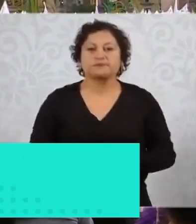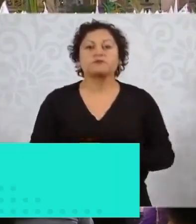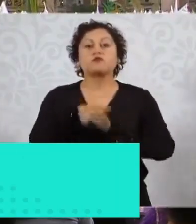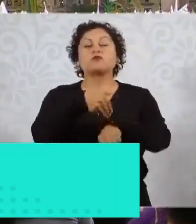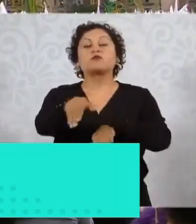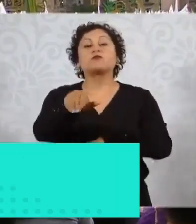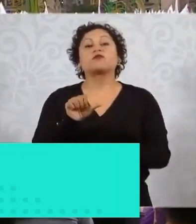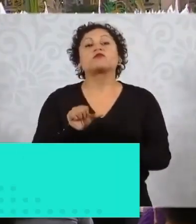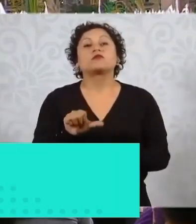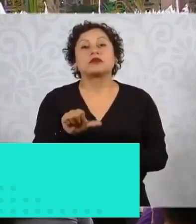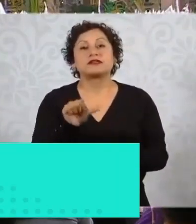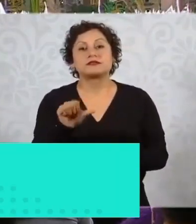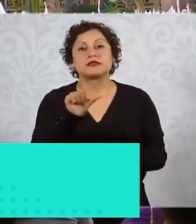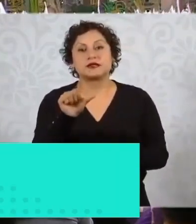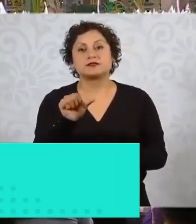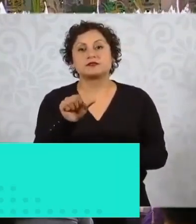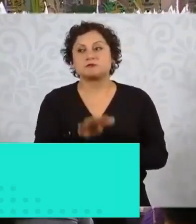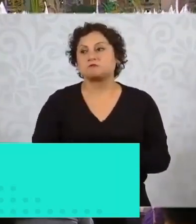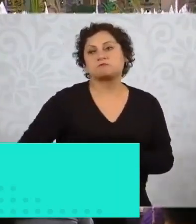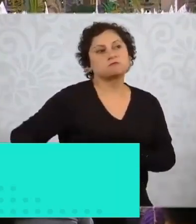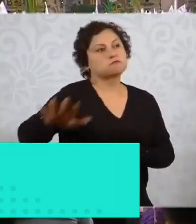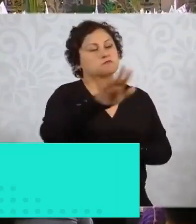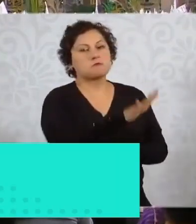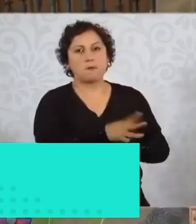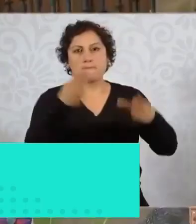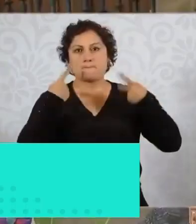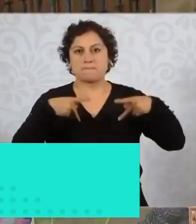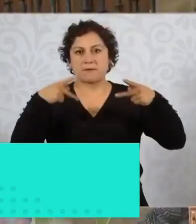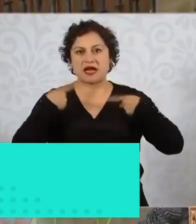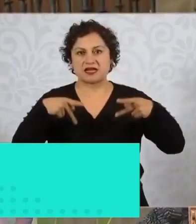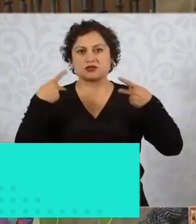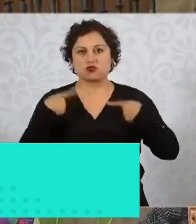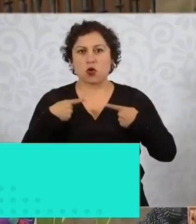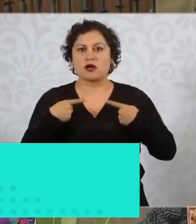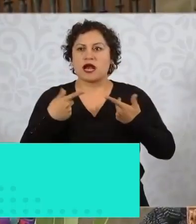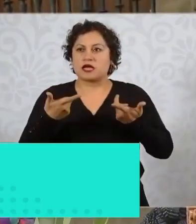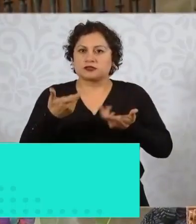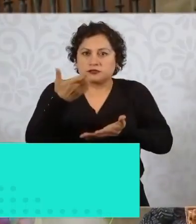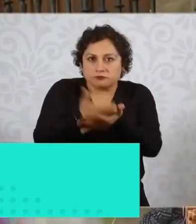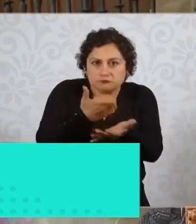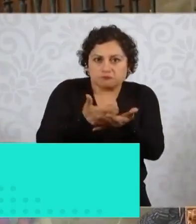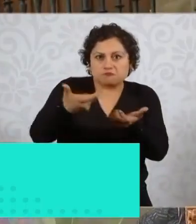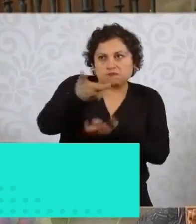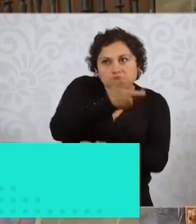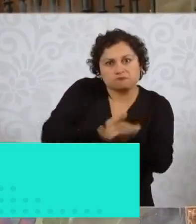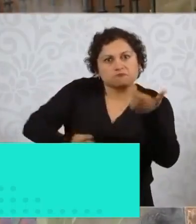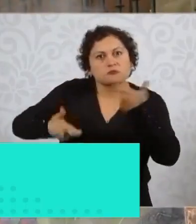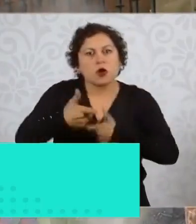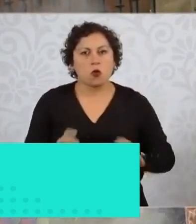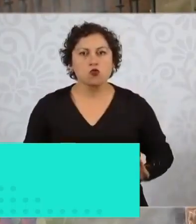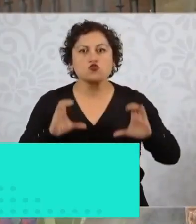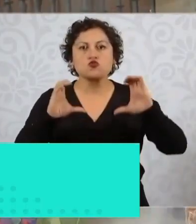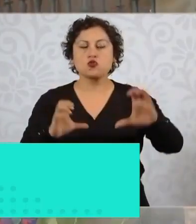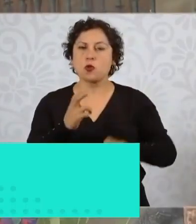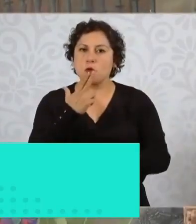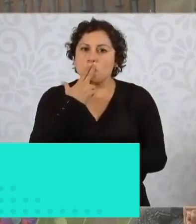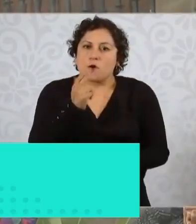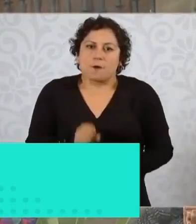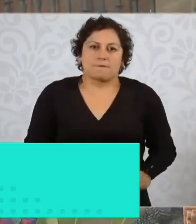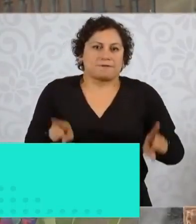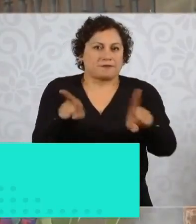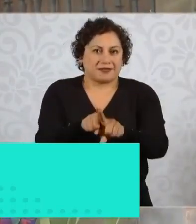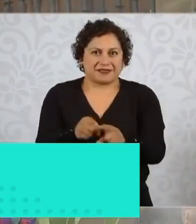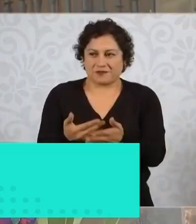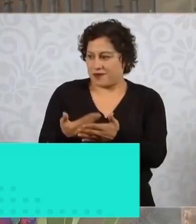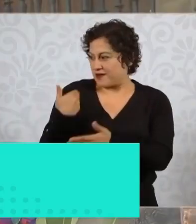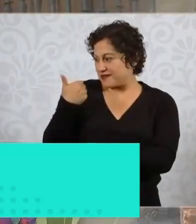apoyaremos la economía popular. No va a aumentar como lo hizo el presidente López Obrador en